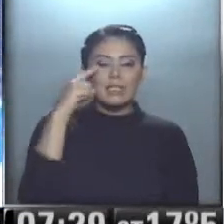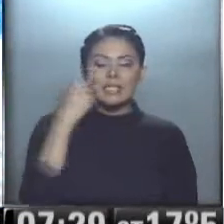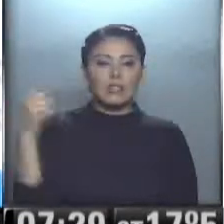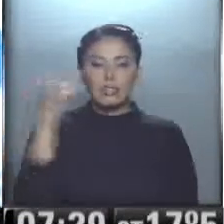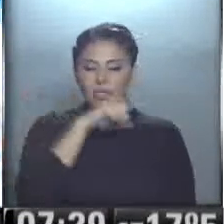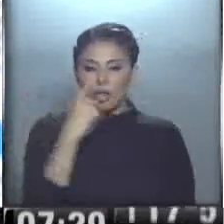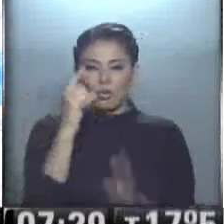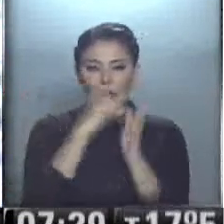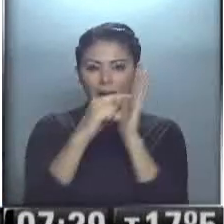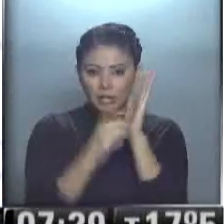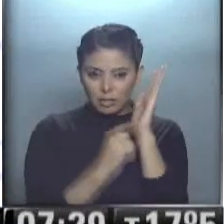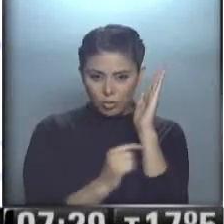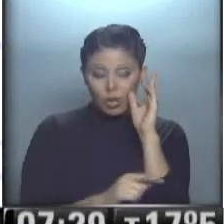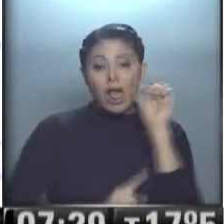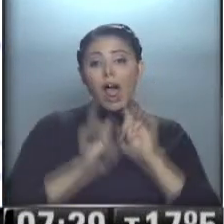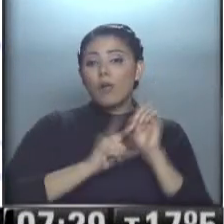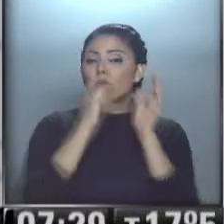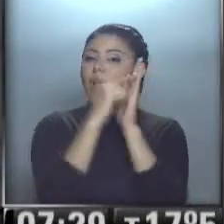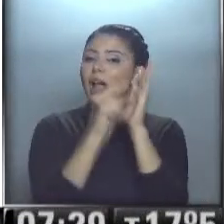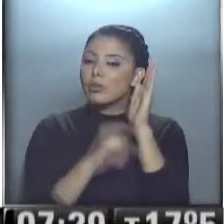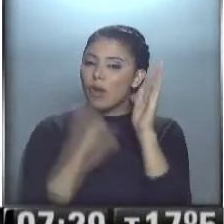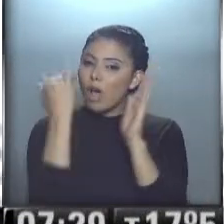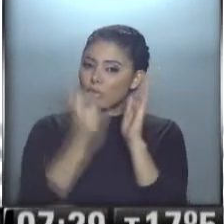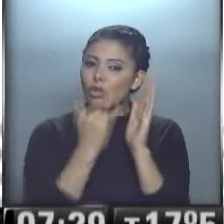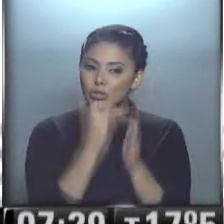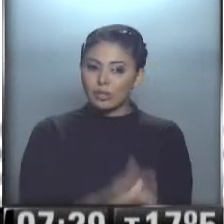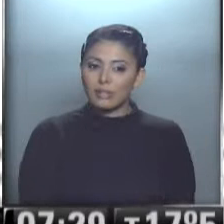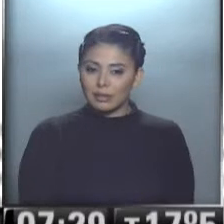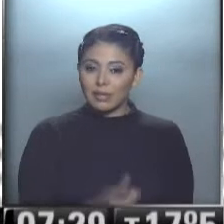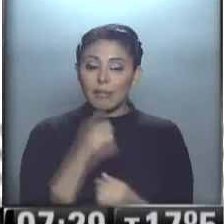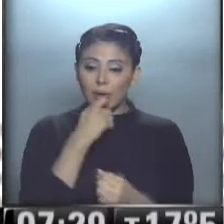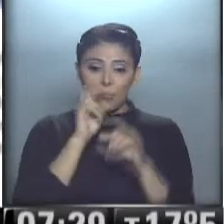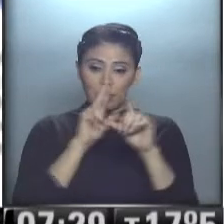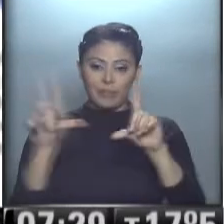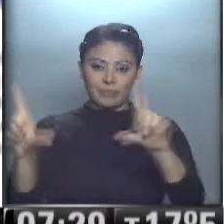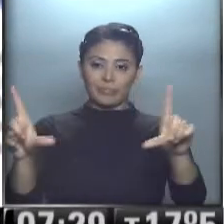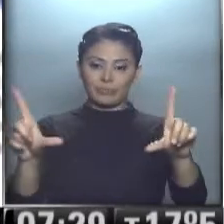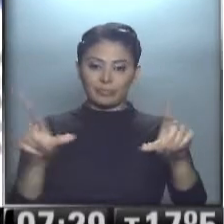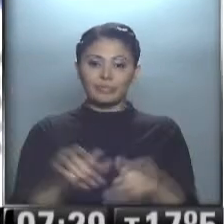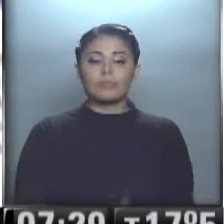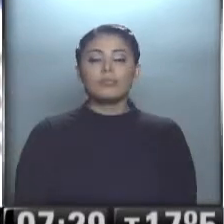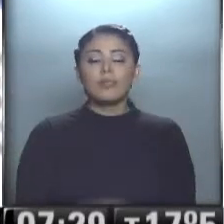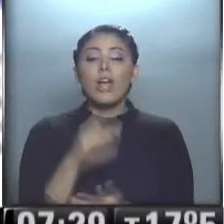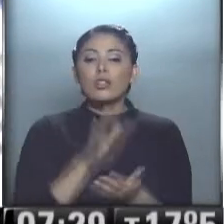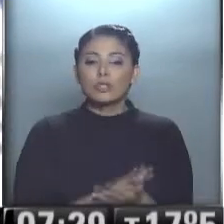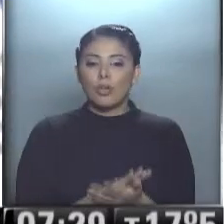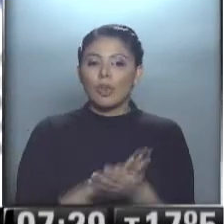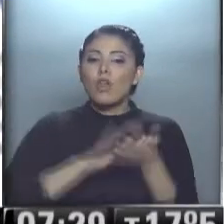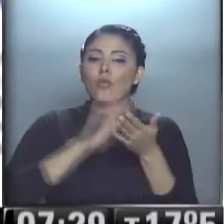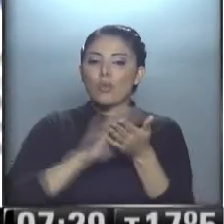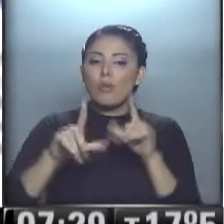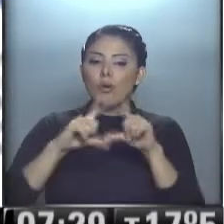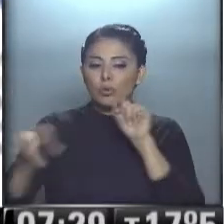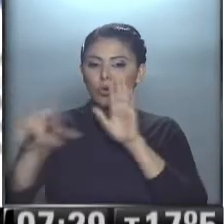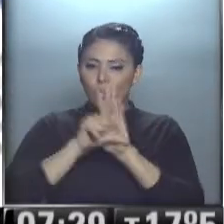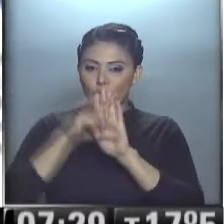artículos. Vamos a repasar algunos de los artículos que tenemos en pantalla y ahora lo vamos a ver. Lo que respecta al nuevo Código